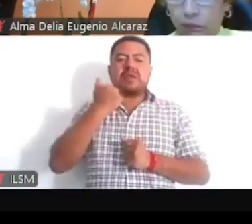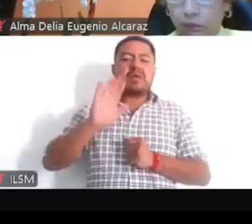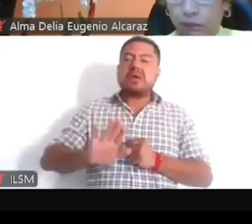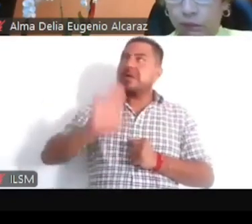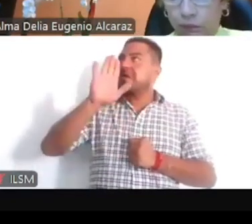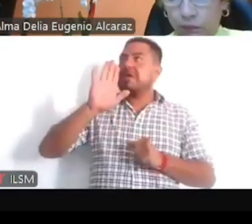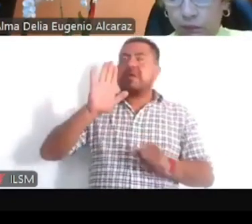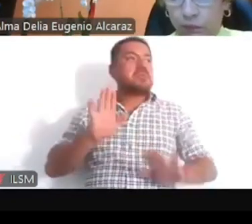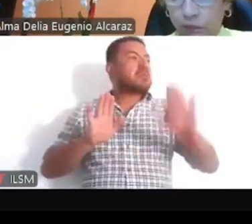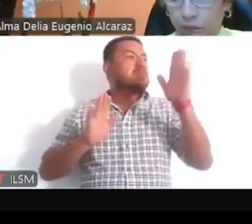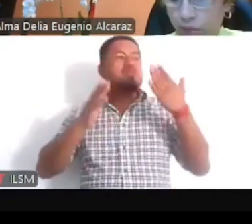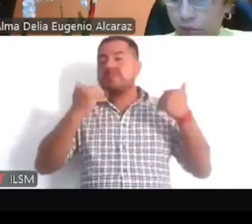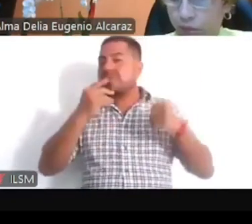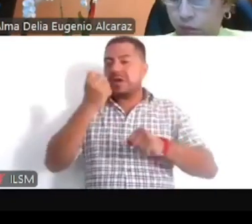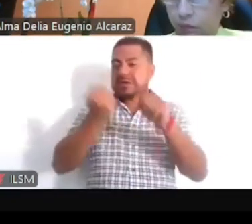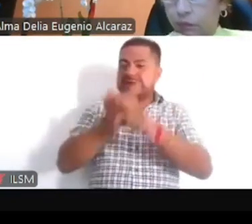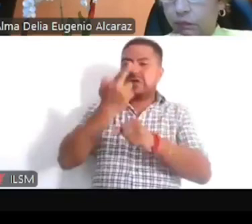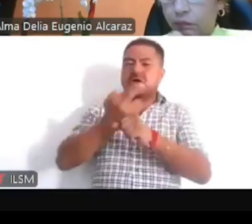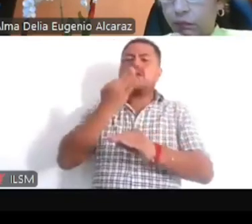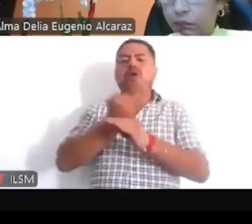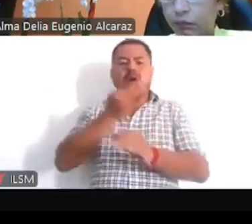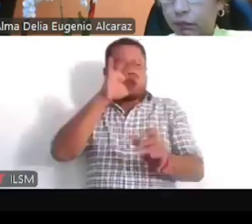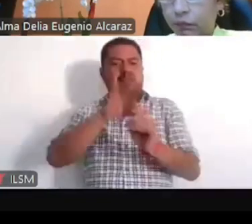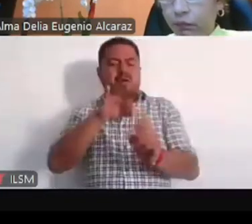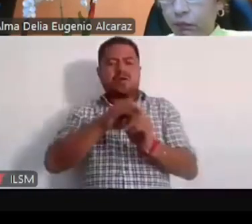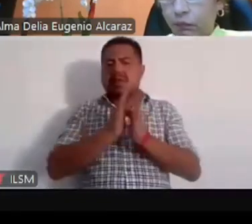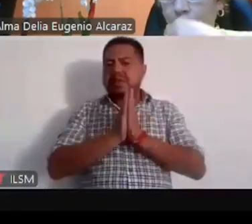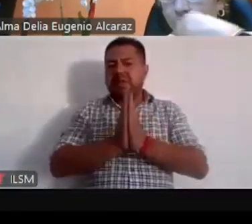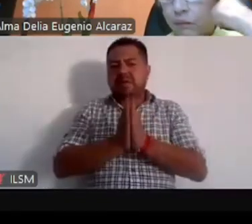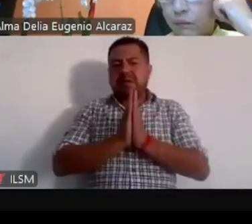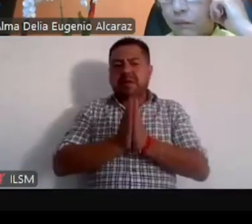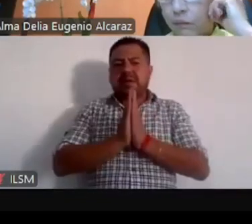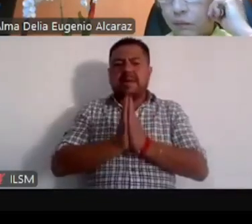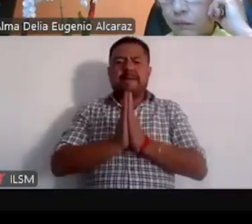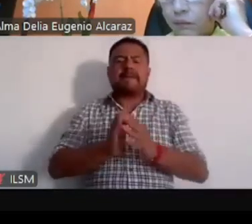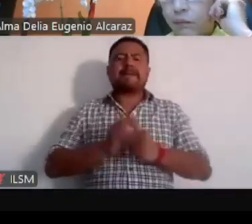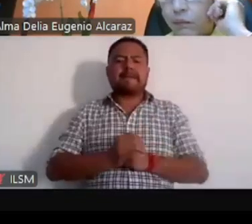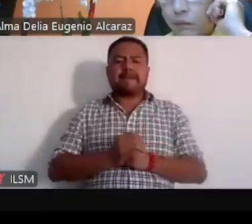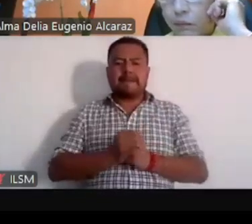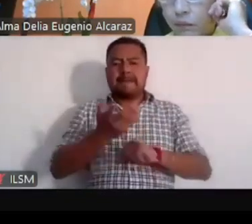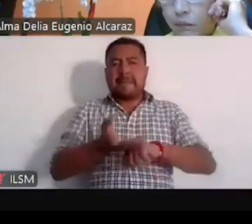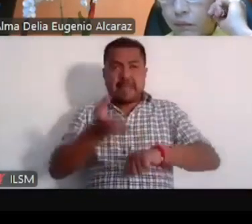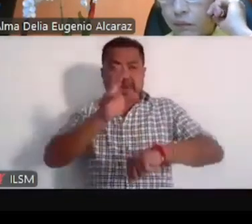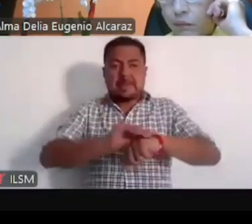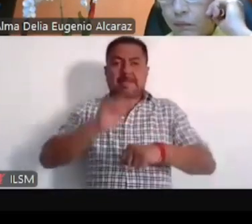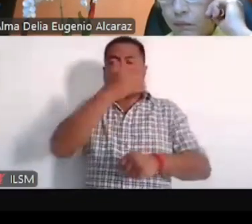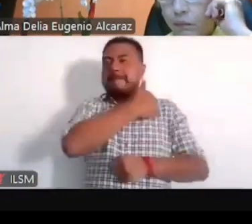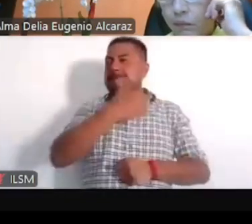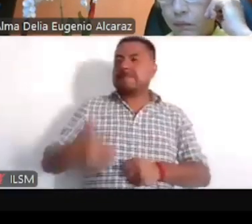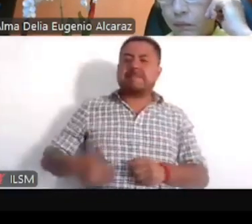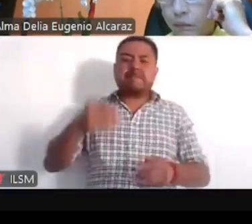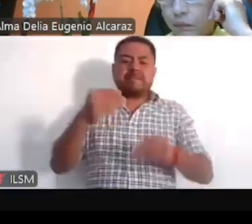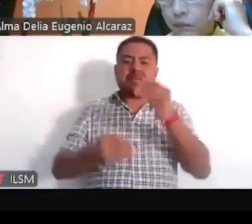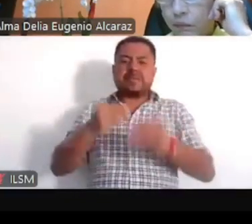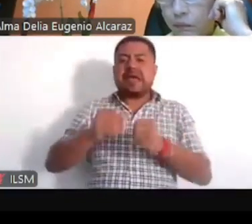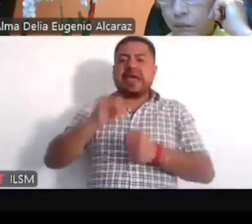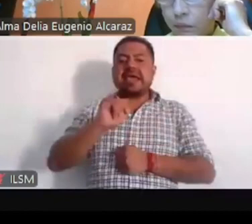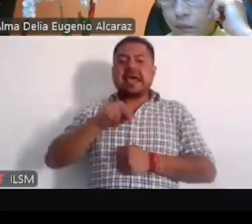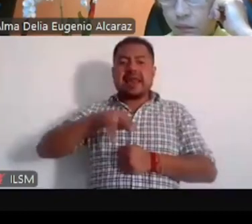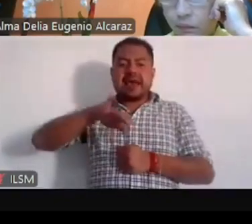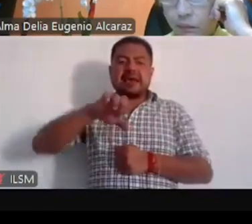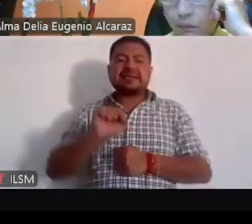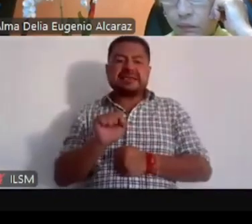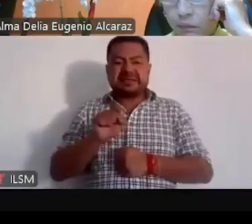comentario al respecto secretario t la votación por favor con su autorización magistrada presidente magistrado José Inés betancur